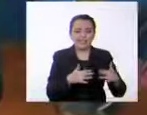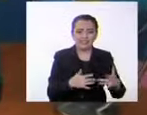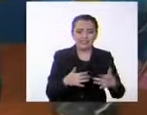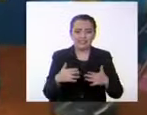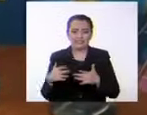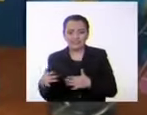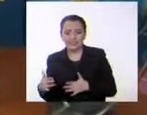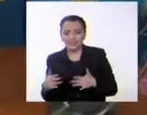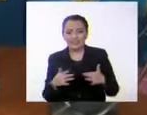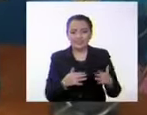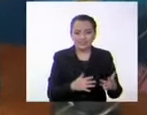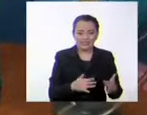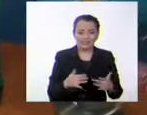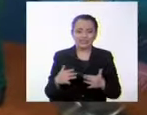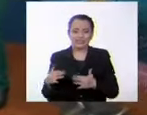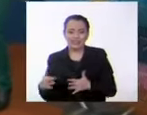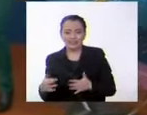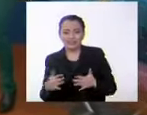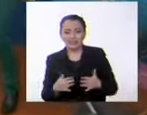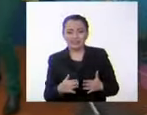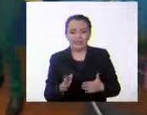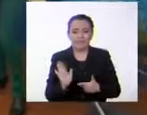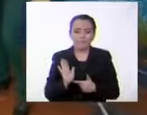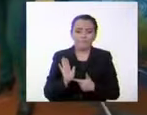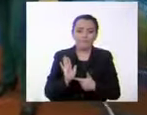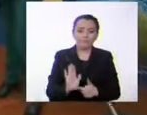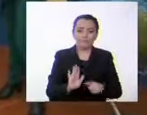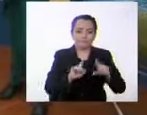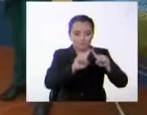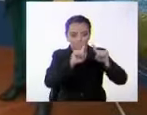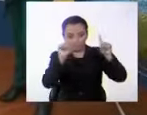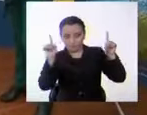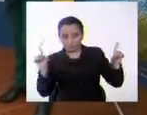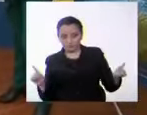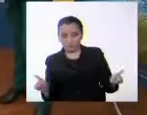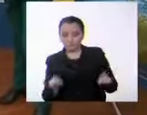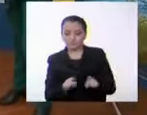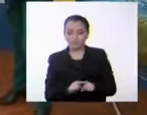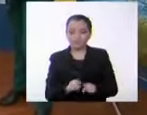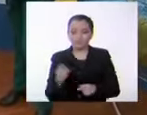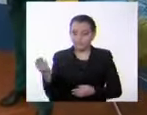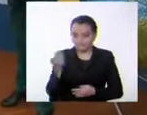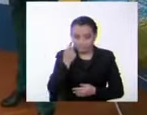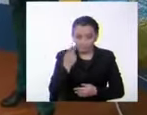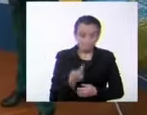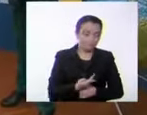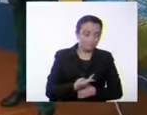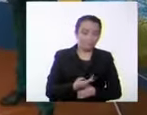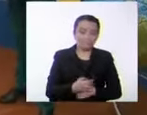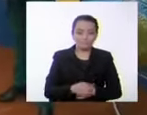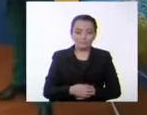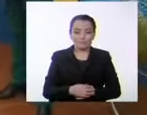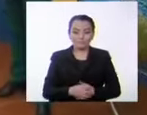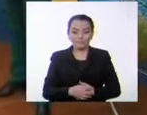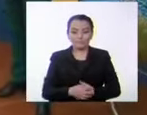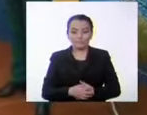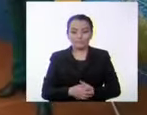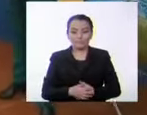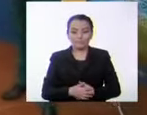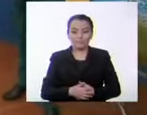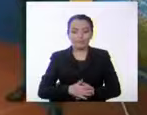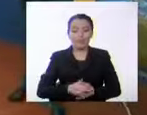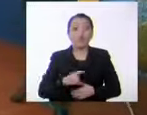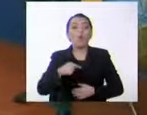explicar. Pero tenemos un mapa, Zulmita. Sí, ¿me acompañas para que podamos contarle a los chicos precisamente cuál fue el recorrido